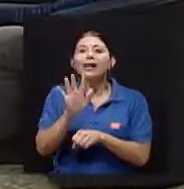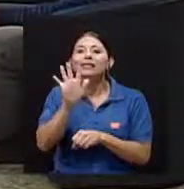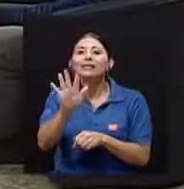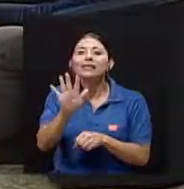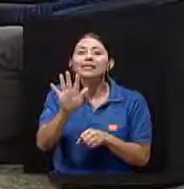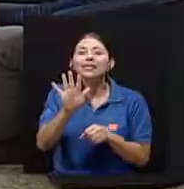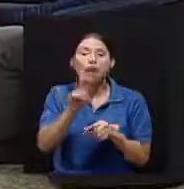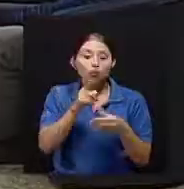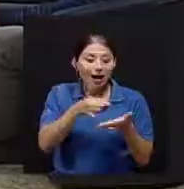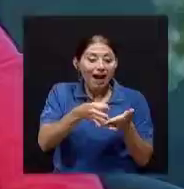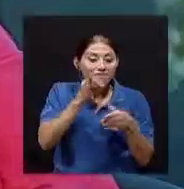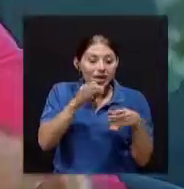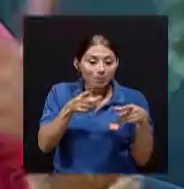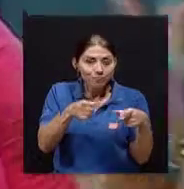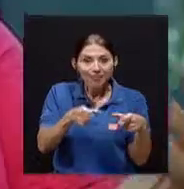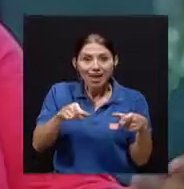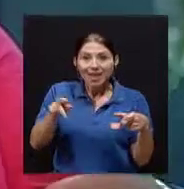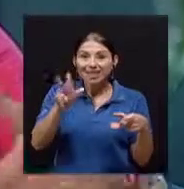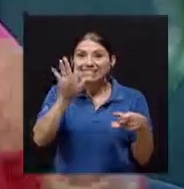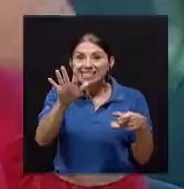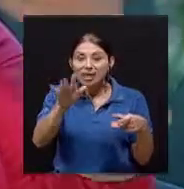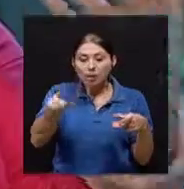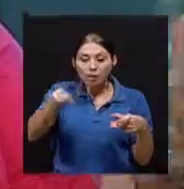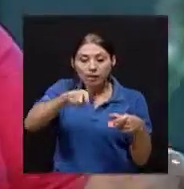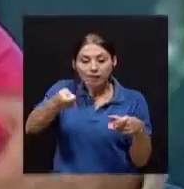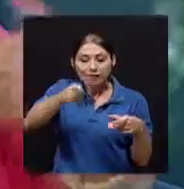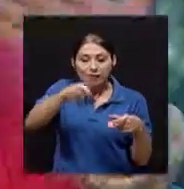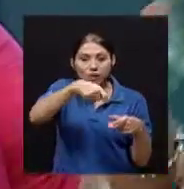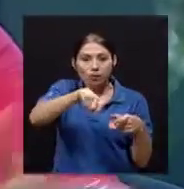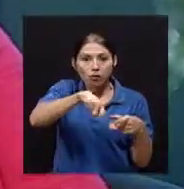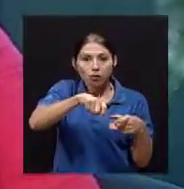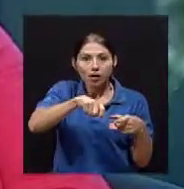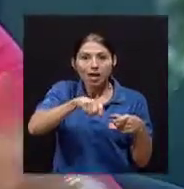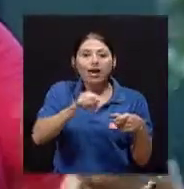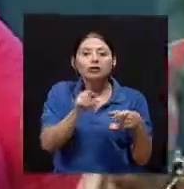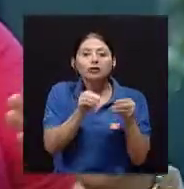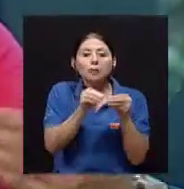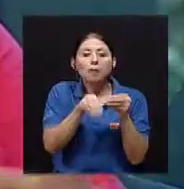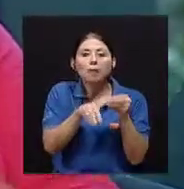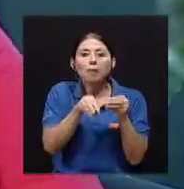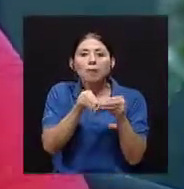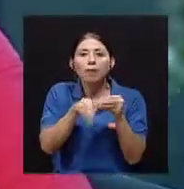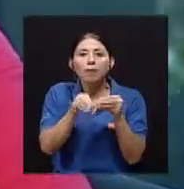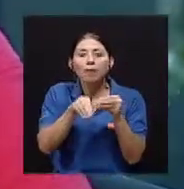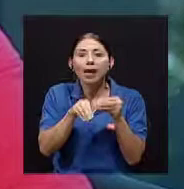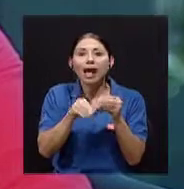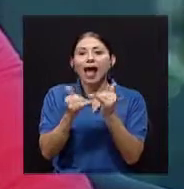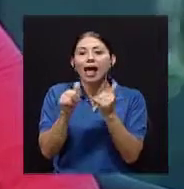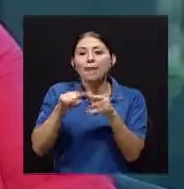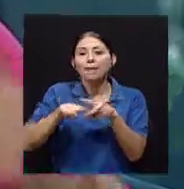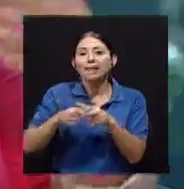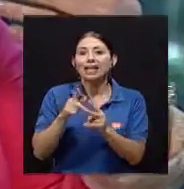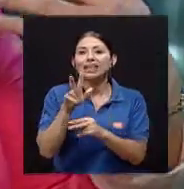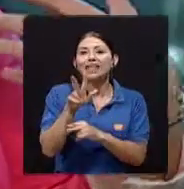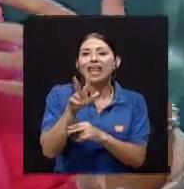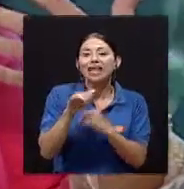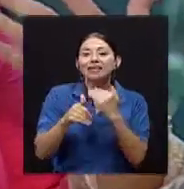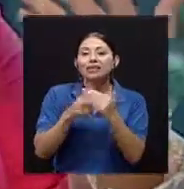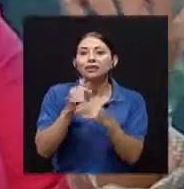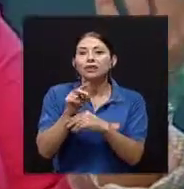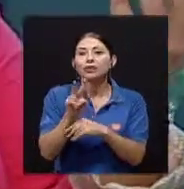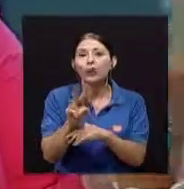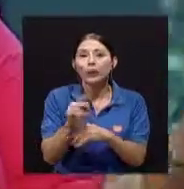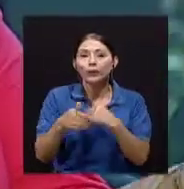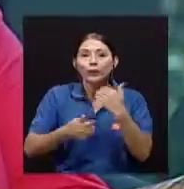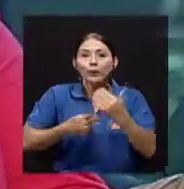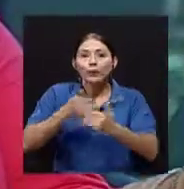3 cucharaditas o 5 cucharaditas de azúcar en una taza de café, bueno, vamos a trabajar con 3 mientras el paladar. Entonces vamos progresivamente cambiando hábitos, ¿verdad? No solamente tengo que ir adquiriendo